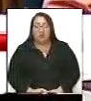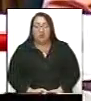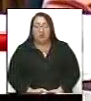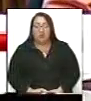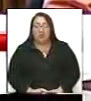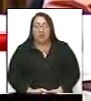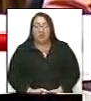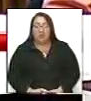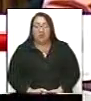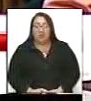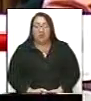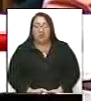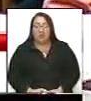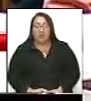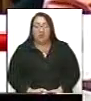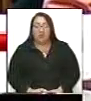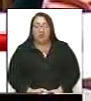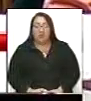de informes y pedidos.